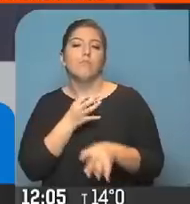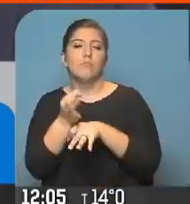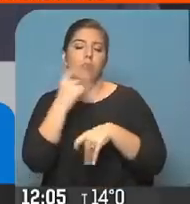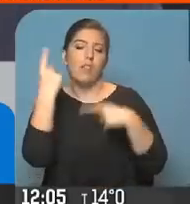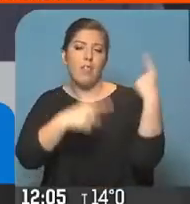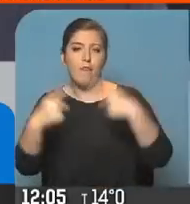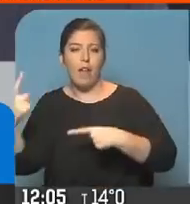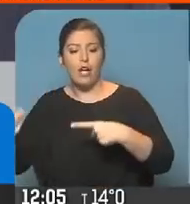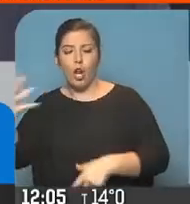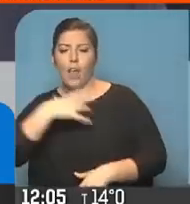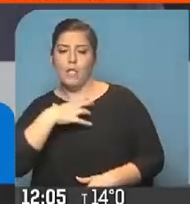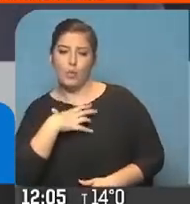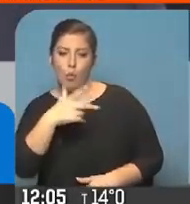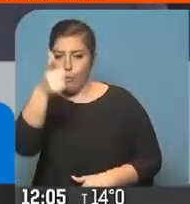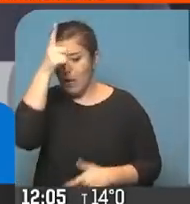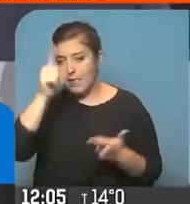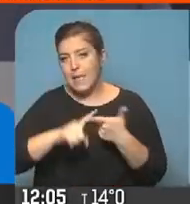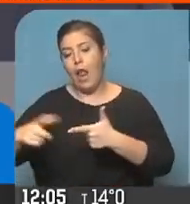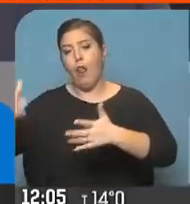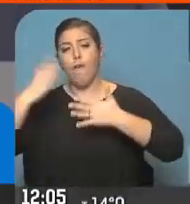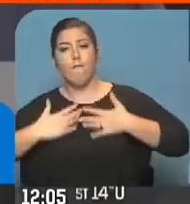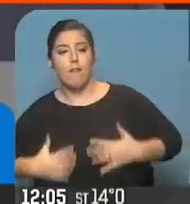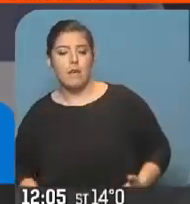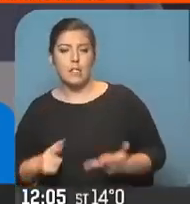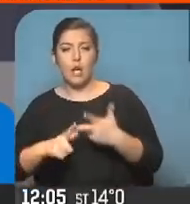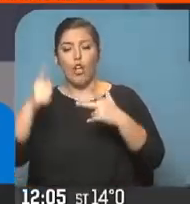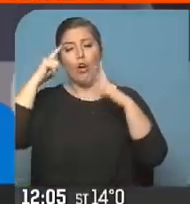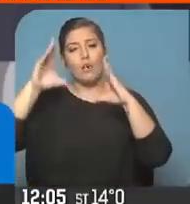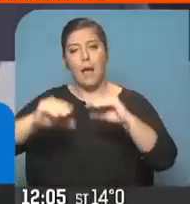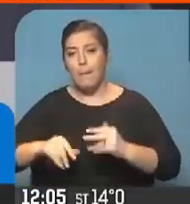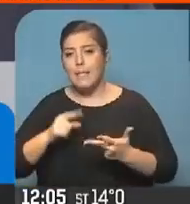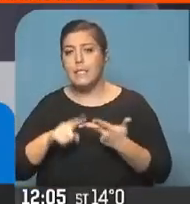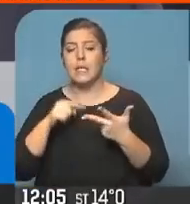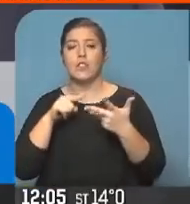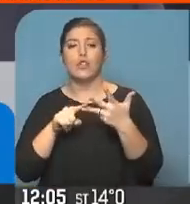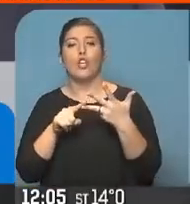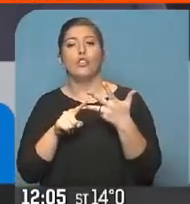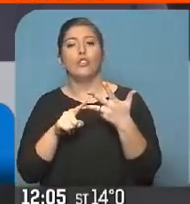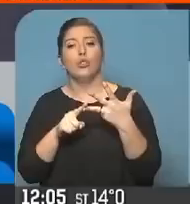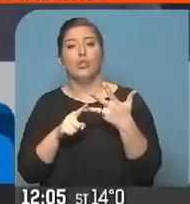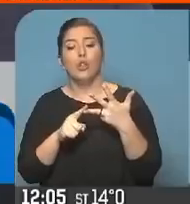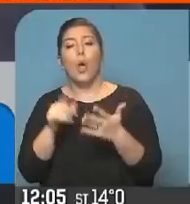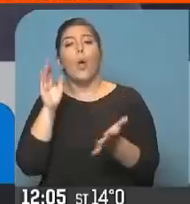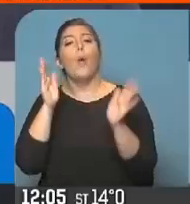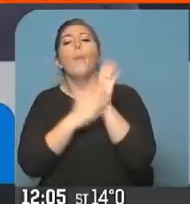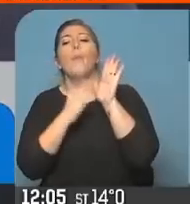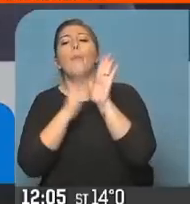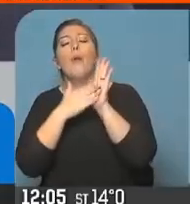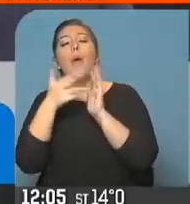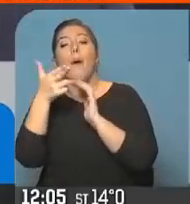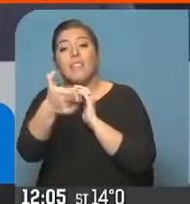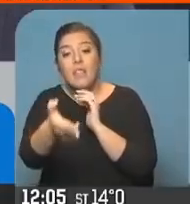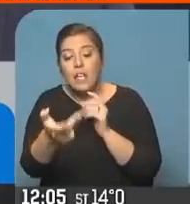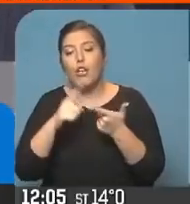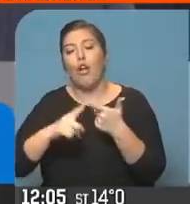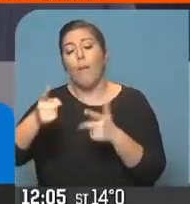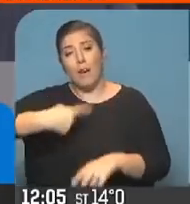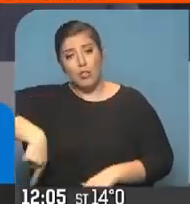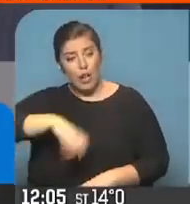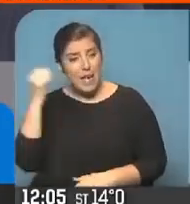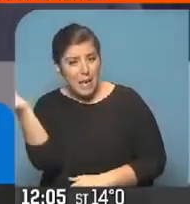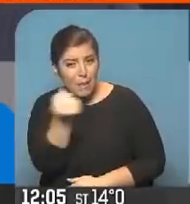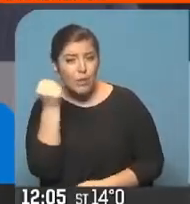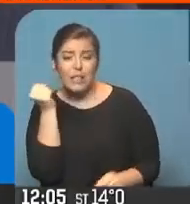tiene con la actitud policial los físicos esta capacitación es prueba de tiro ha sido para nosotros muy importante en el